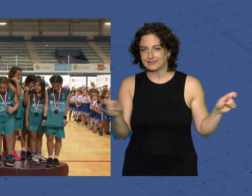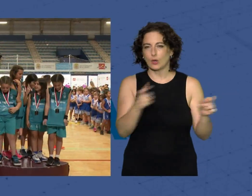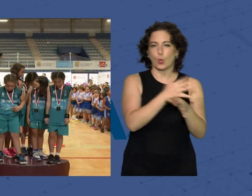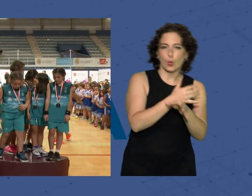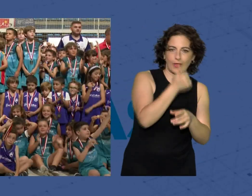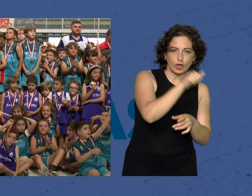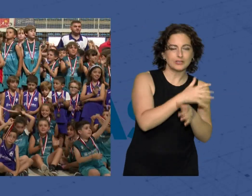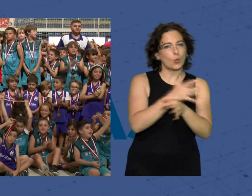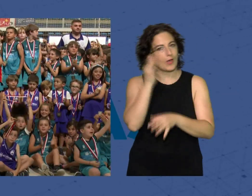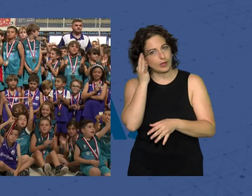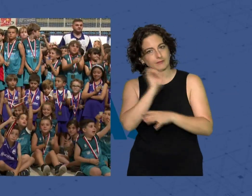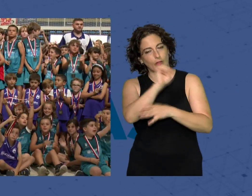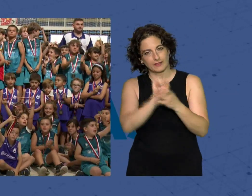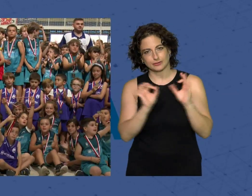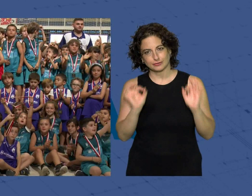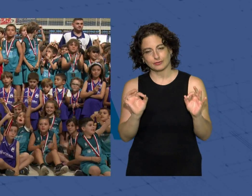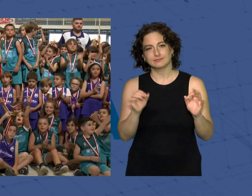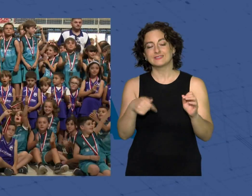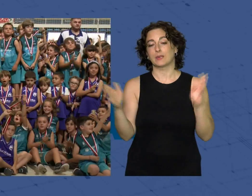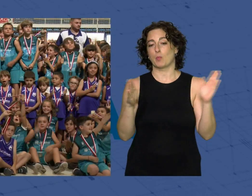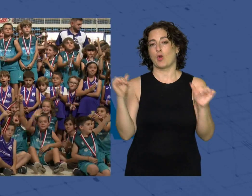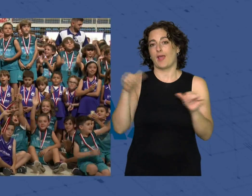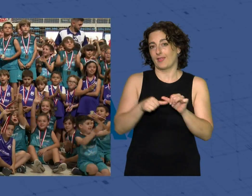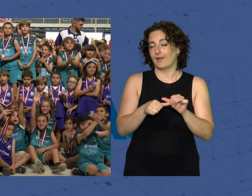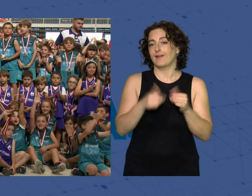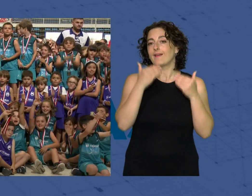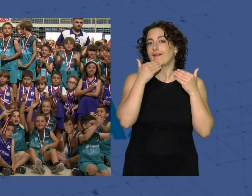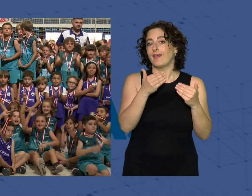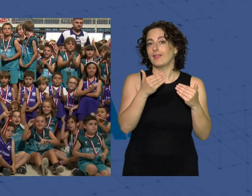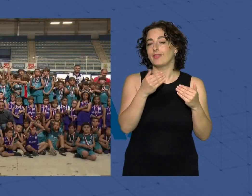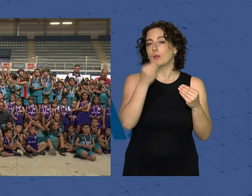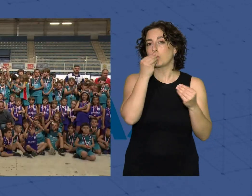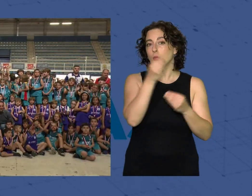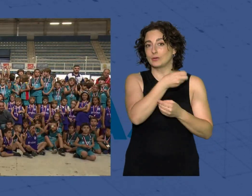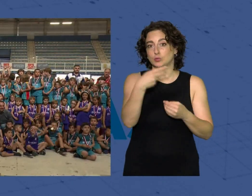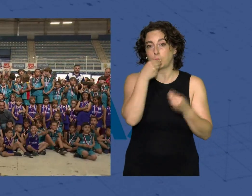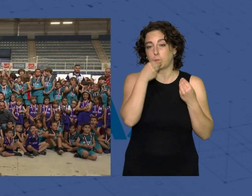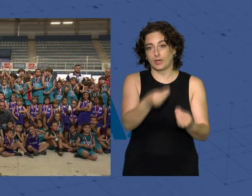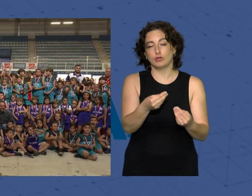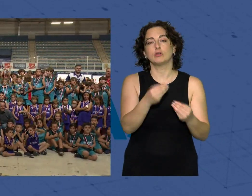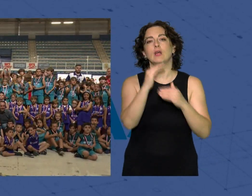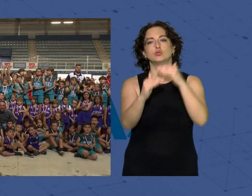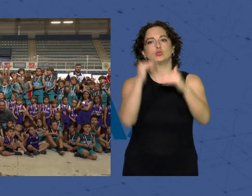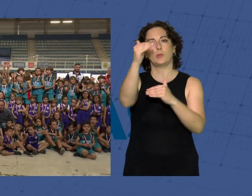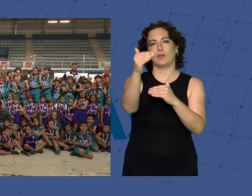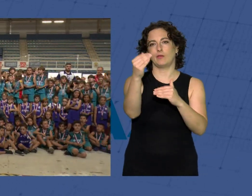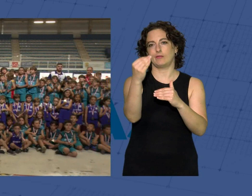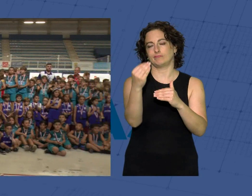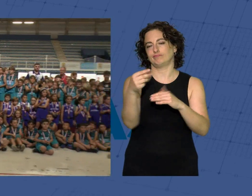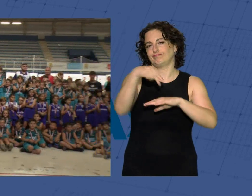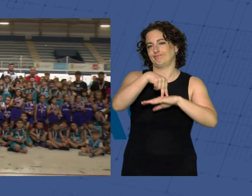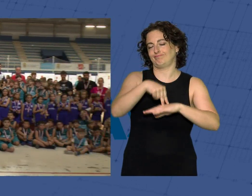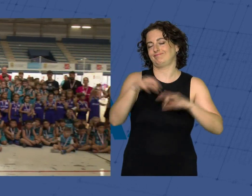y jugadoras de baloncesto que esta temporada gracias a sus buenos resultados han subido al podio de los